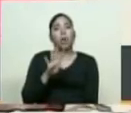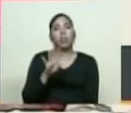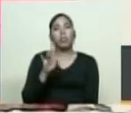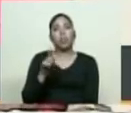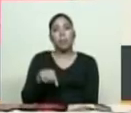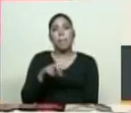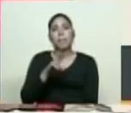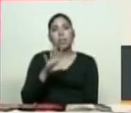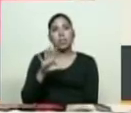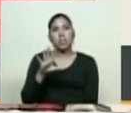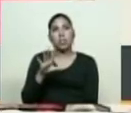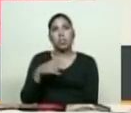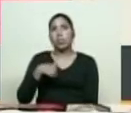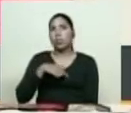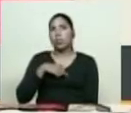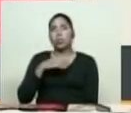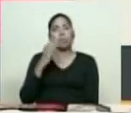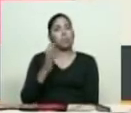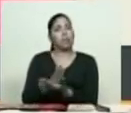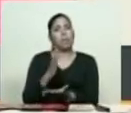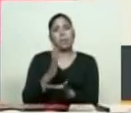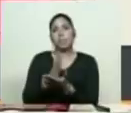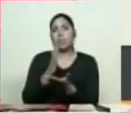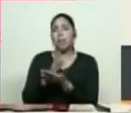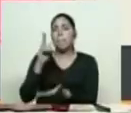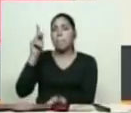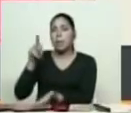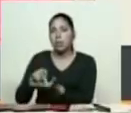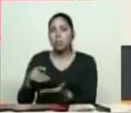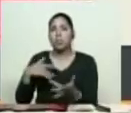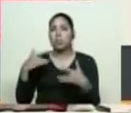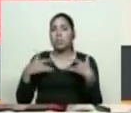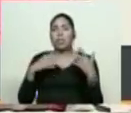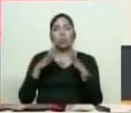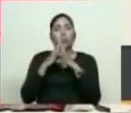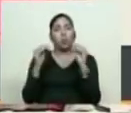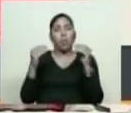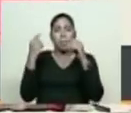estamos incorporados en todas esas tareas, en todas,